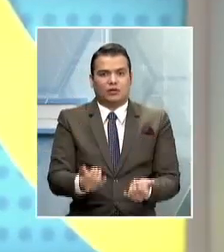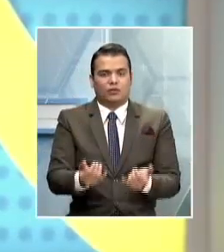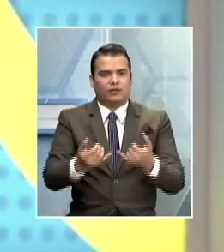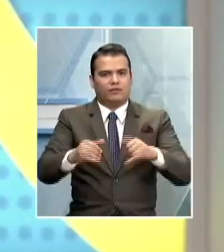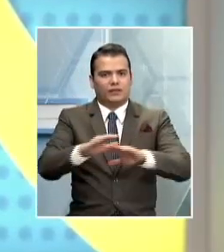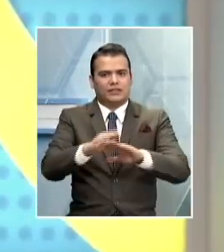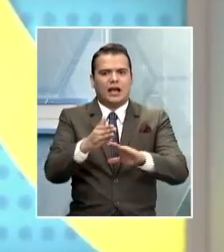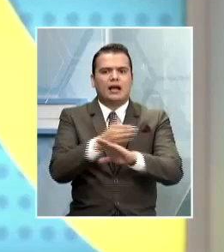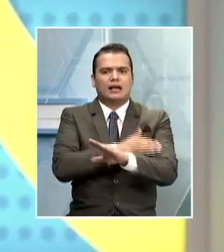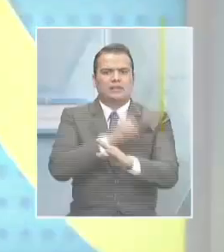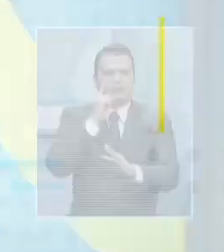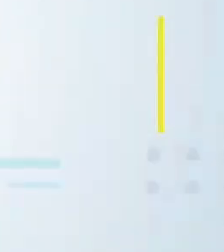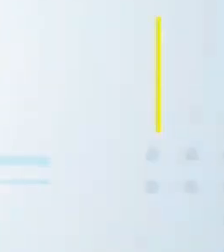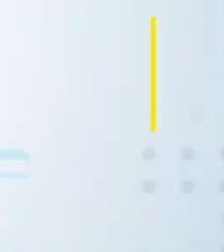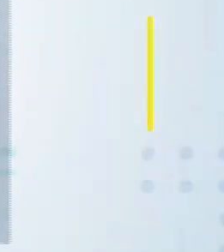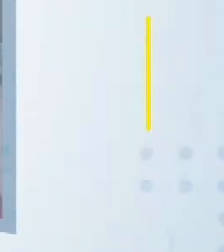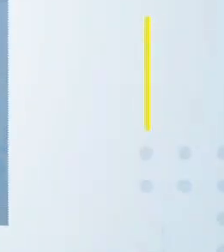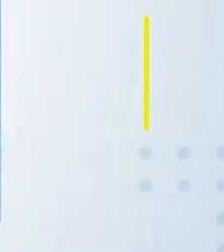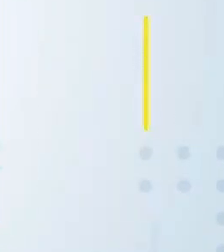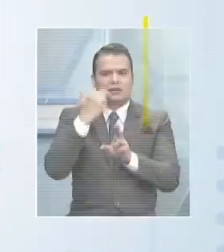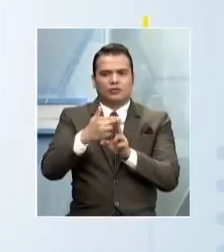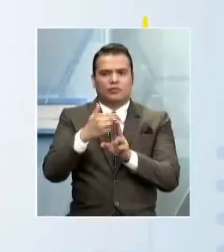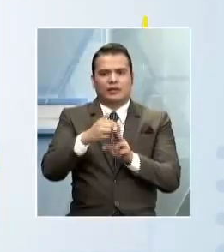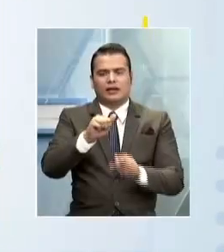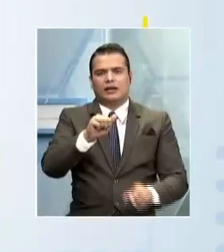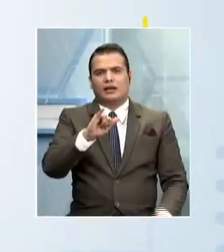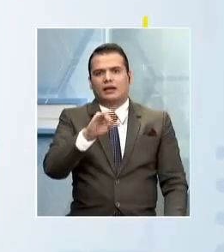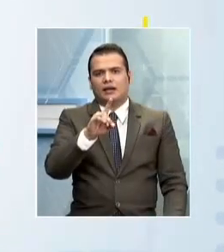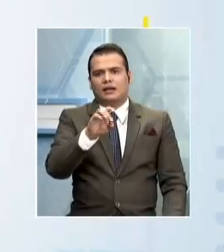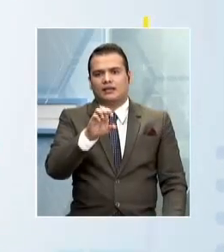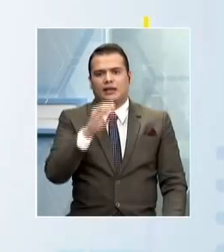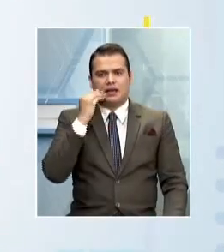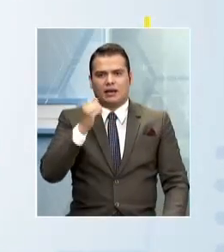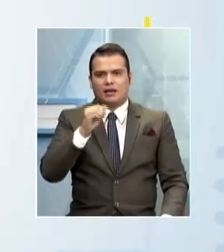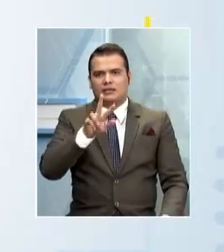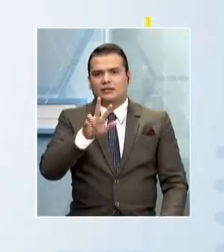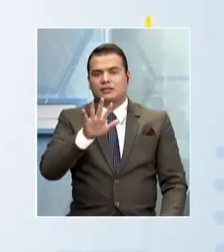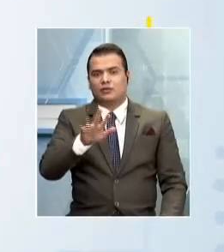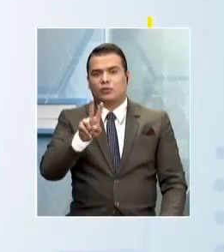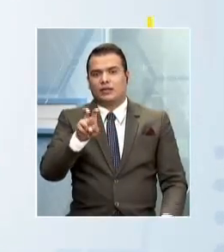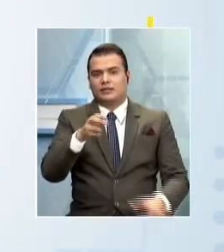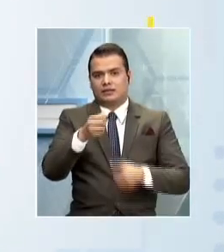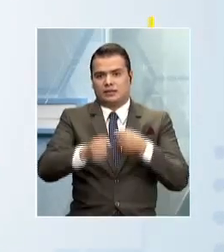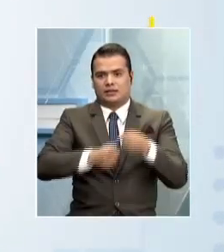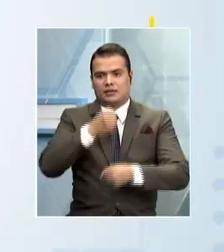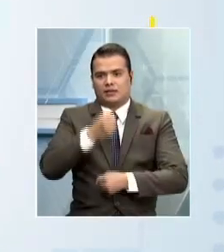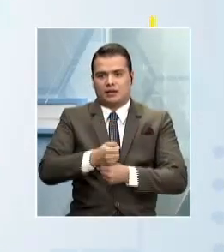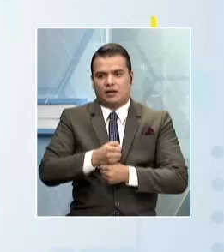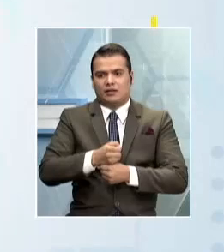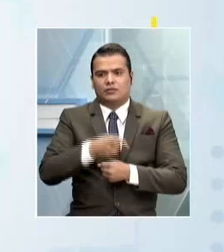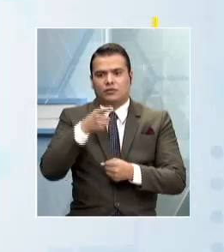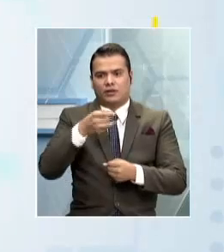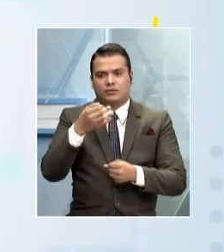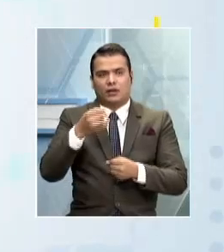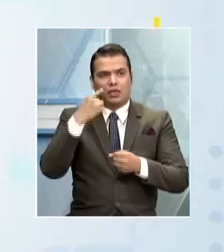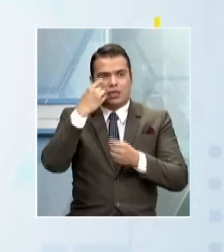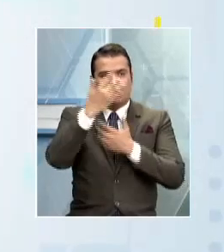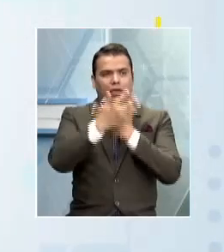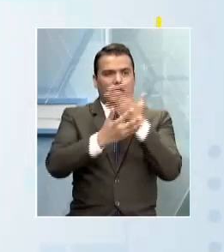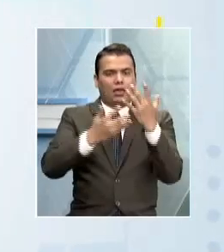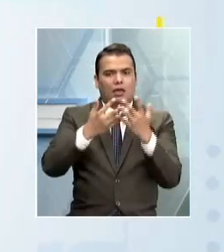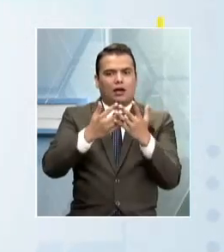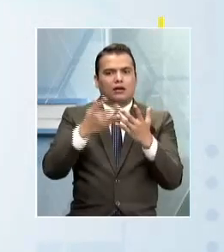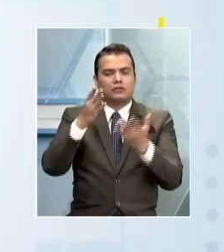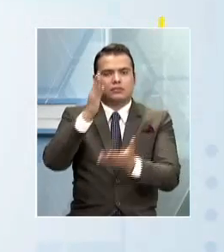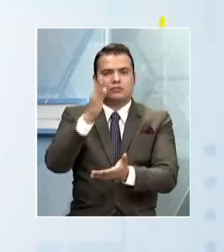de finalizar, un servicio social. Aide Orozco Posada, de 57 años, quien padece de desorientación mental, se